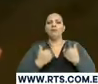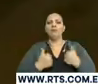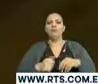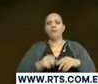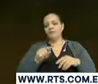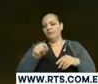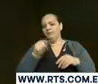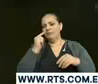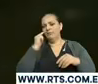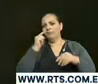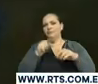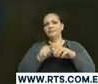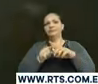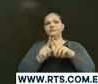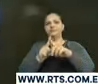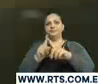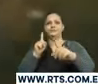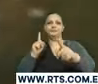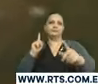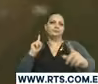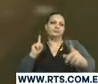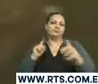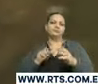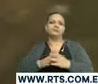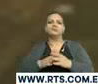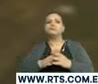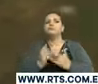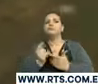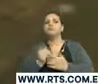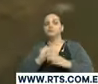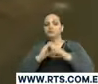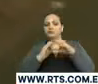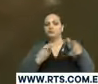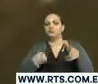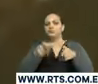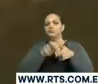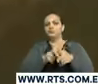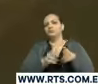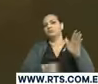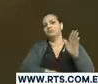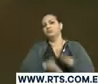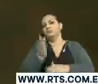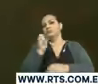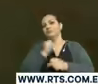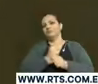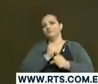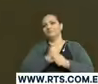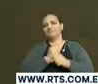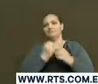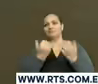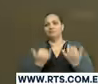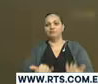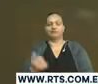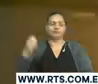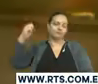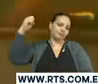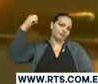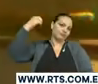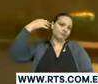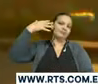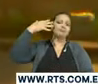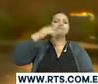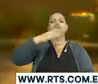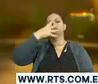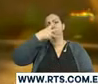dirigirse a sus trabajos lo hagan de manera normal. Nosotros, con este sol tan bello que ha salido en la ciudad de Guayaquil,